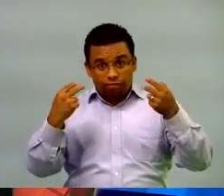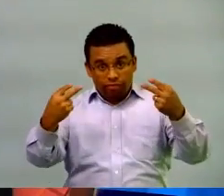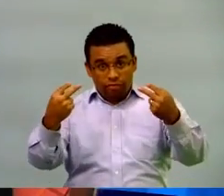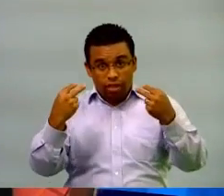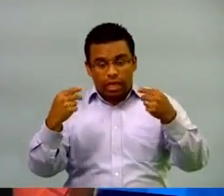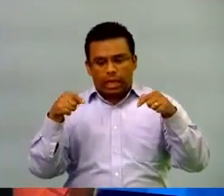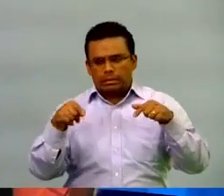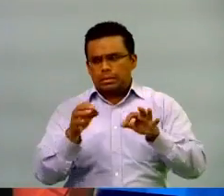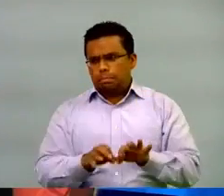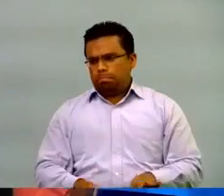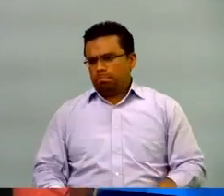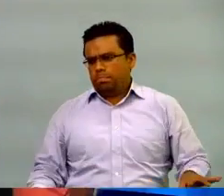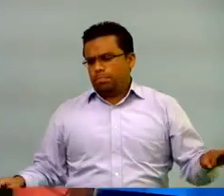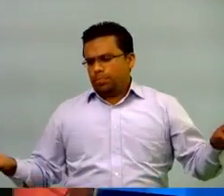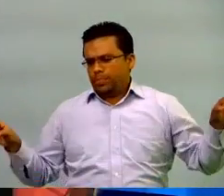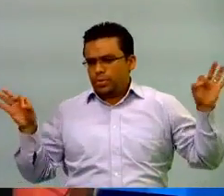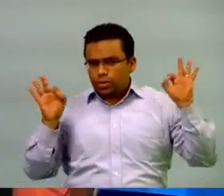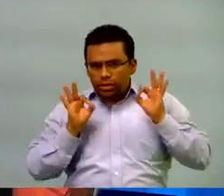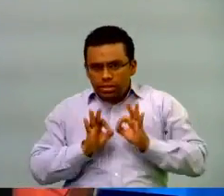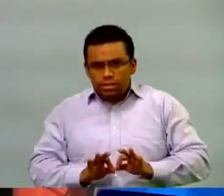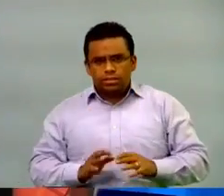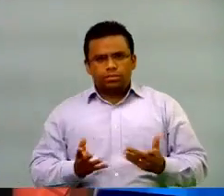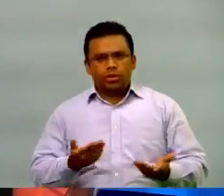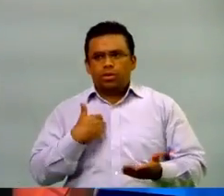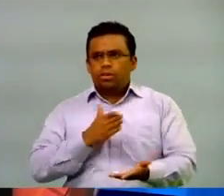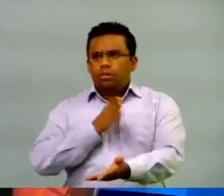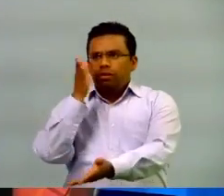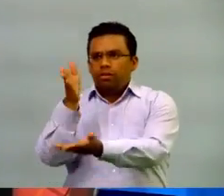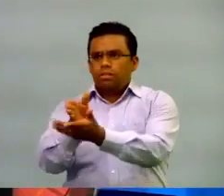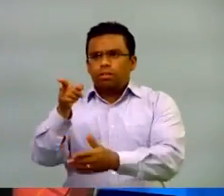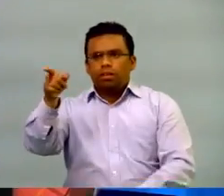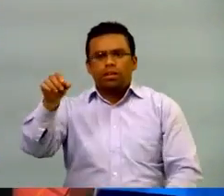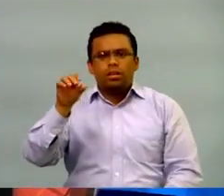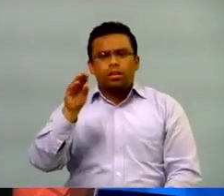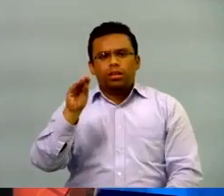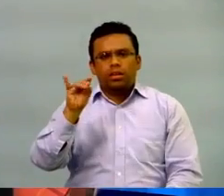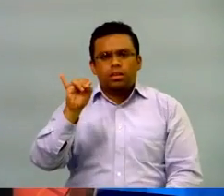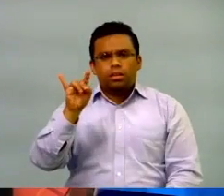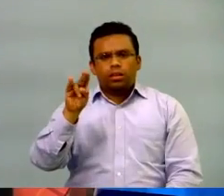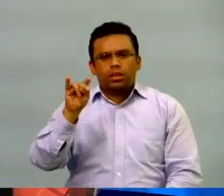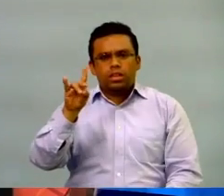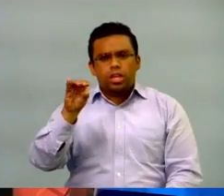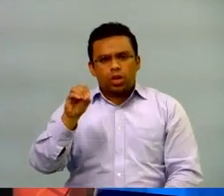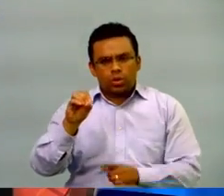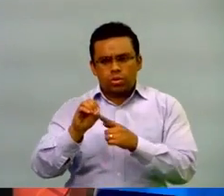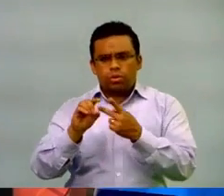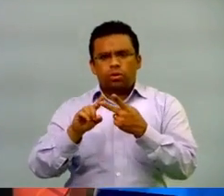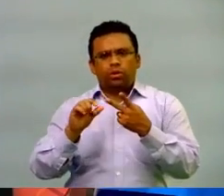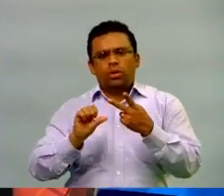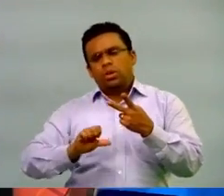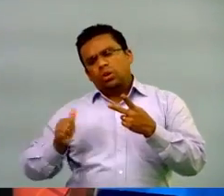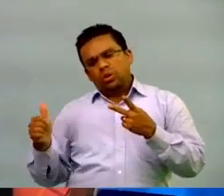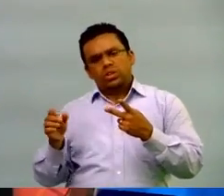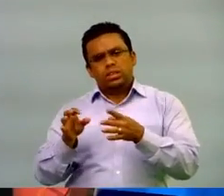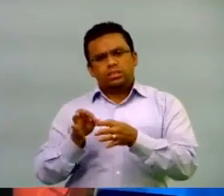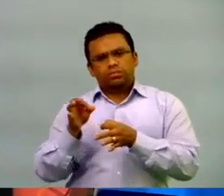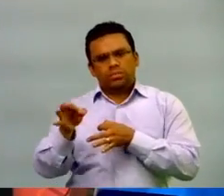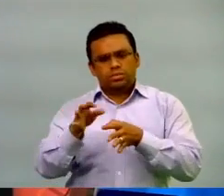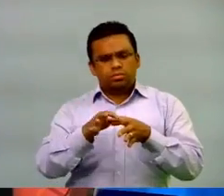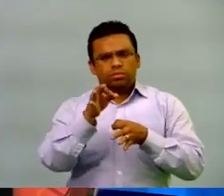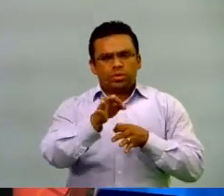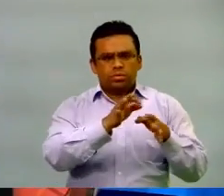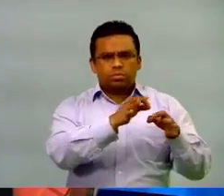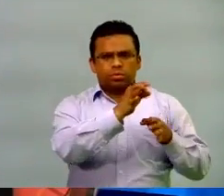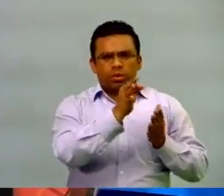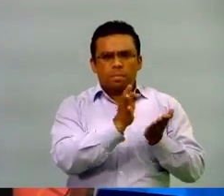le compartimos a los compañeros en el Quindío y a las diferentes localidades donde hemos podido participar con los